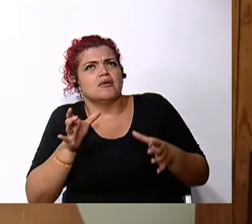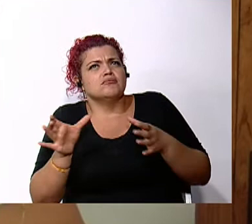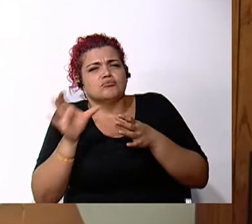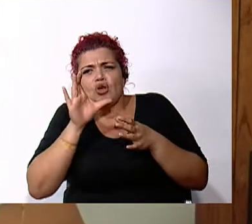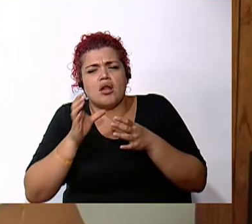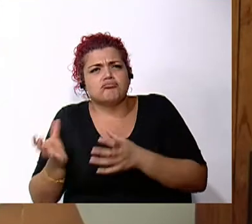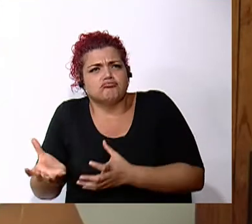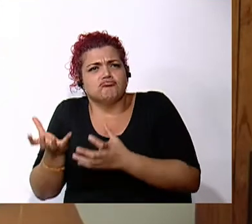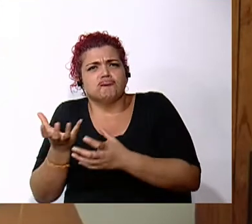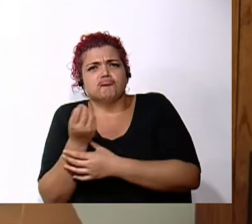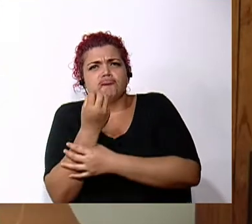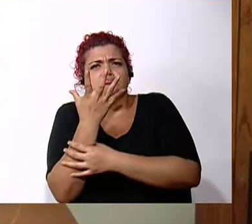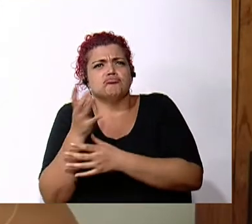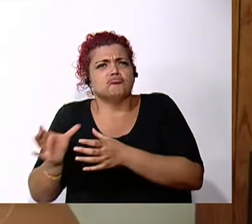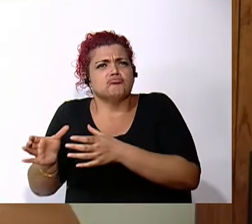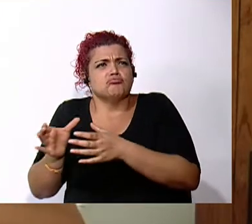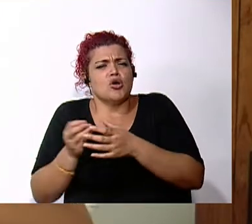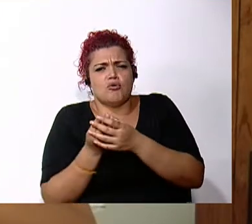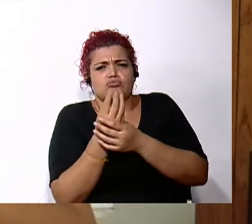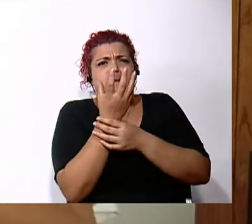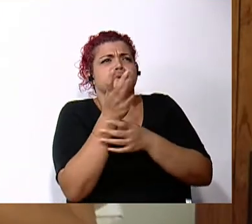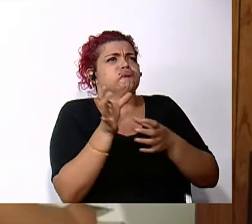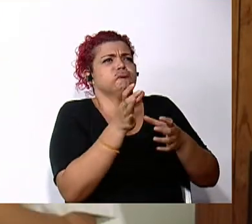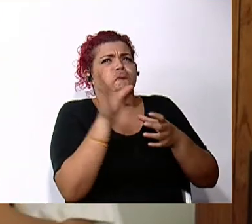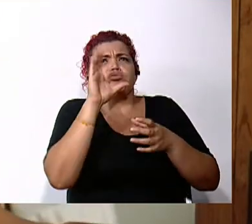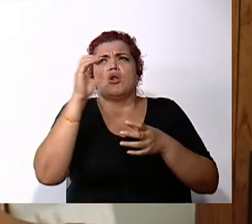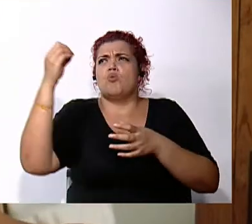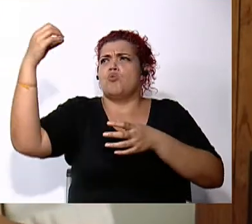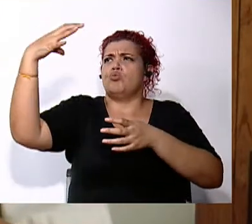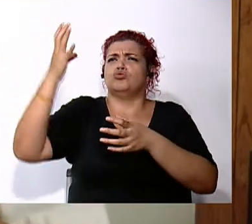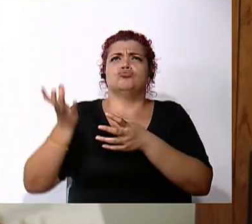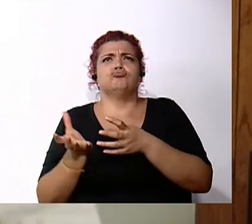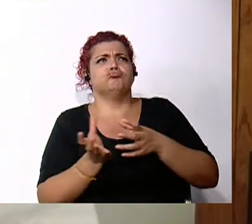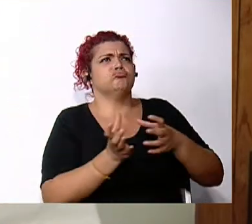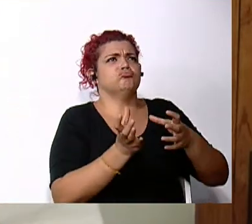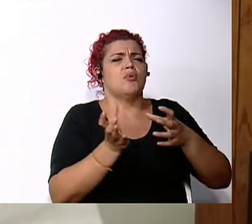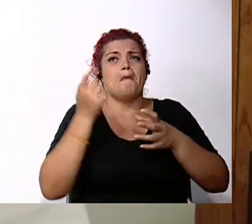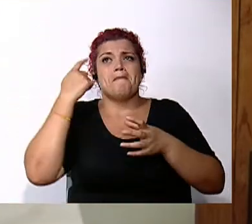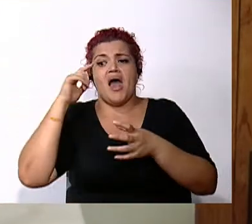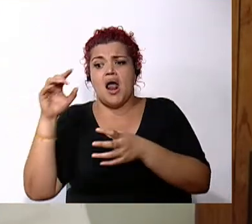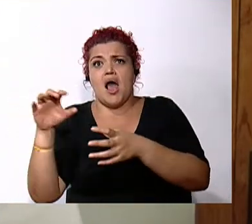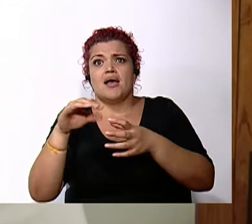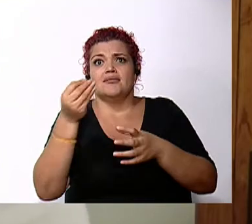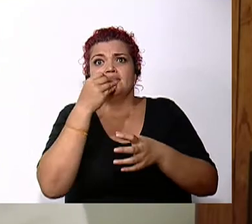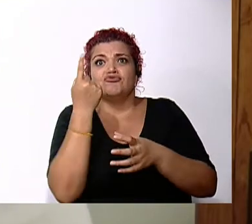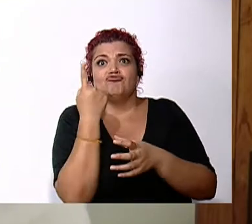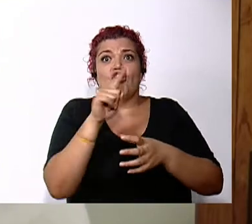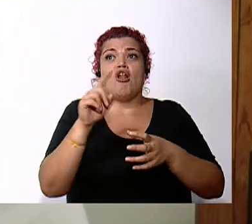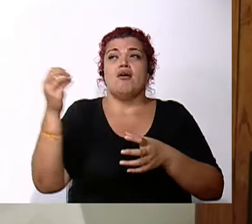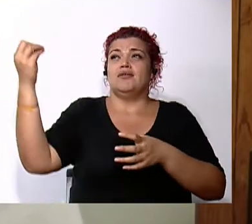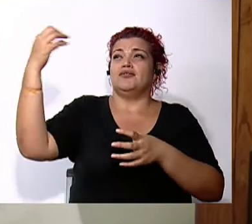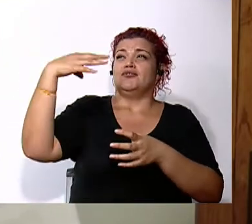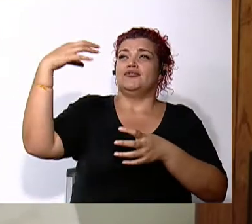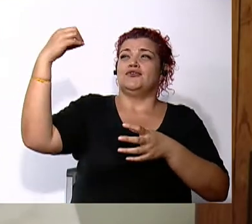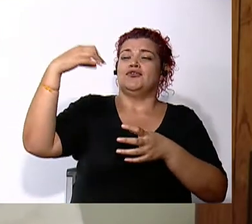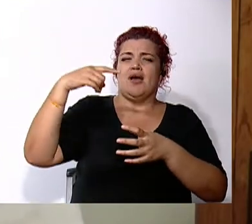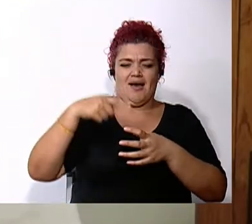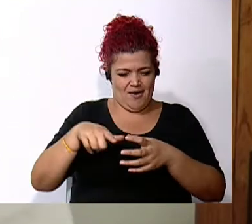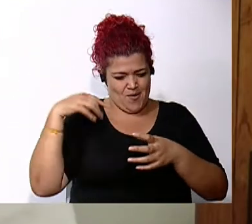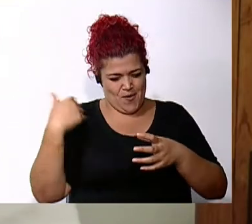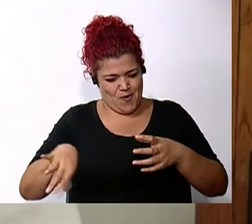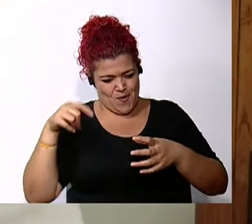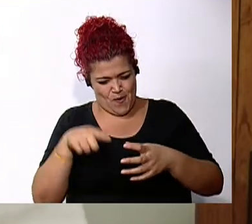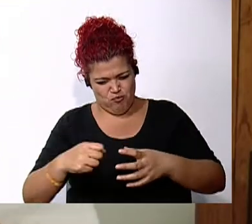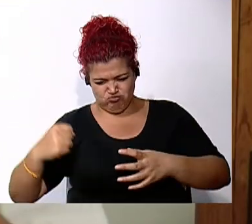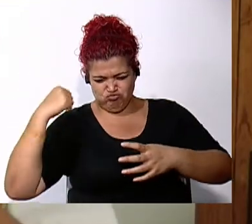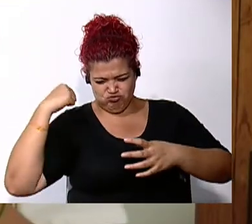buscar luz. Luz para que pueda hacer la fotosíntesis. Eso ¡vaya superpoder tienes, Paquita!